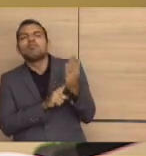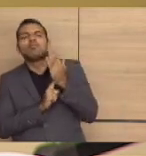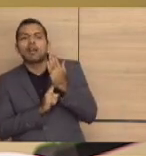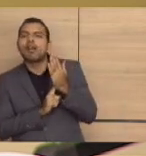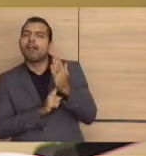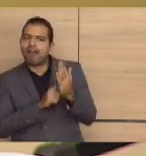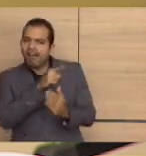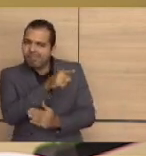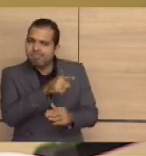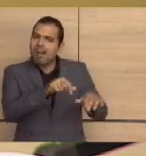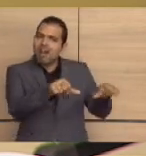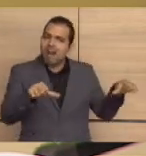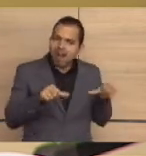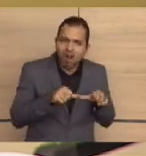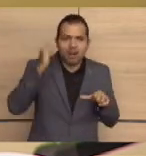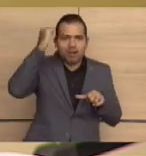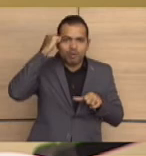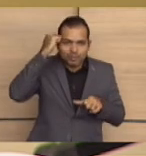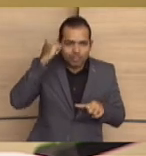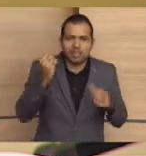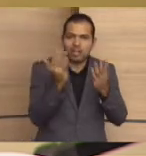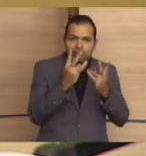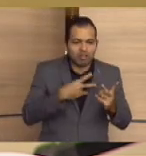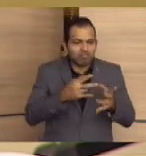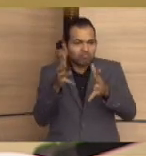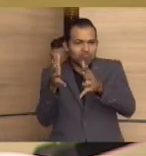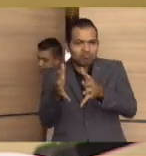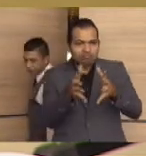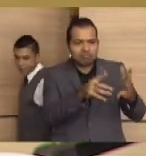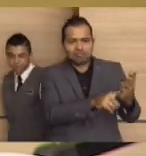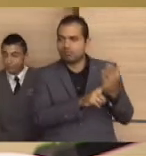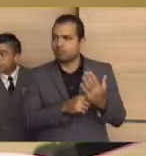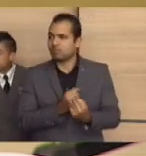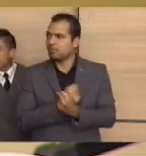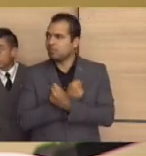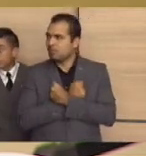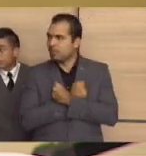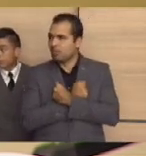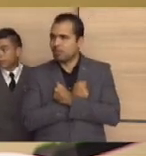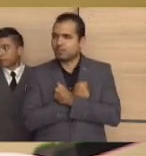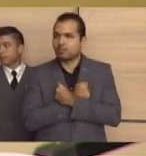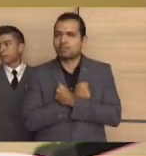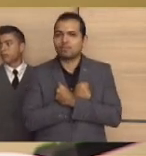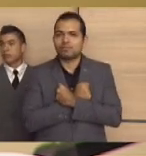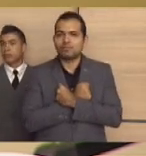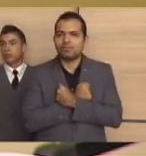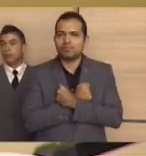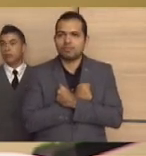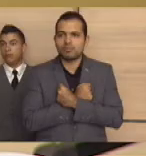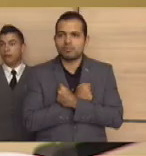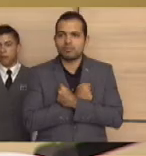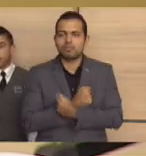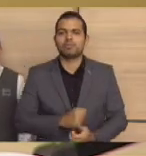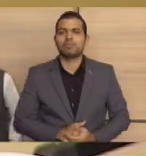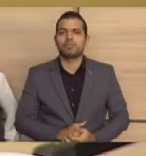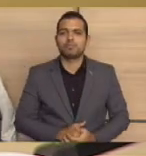estudiantes. Y una invitación es que creamos en eso, que creamos en lo que se hace, ¿sí? Que creamos que todos los